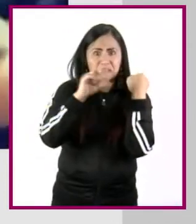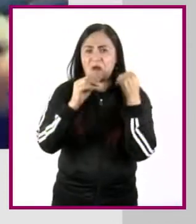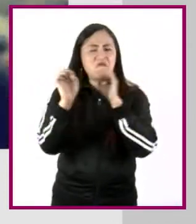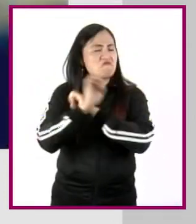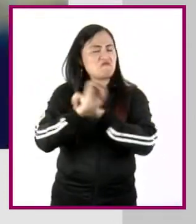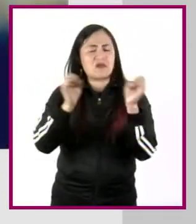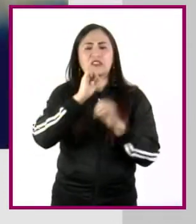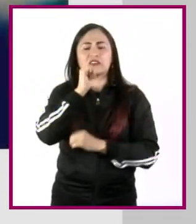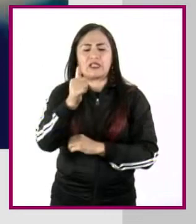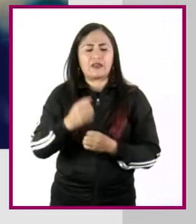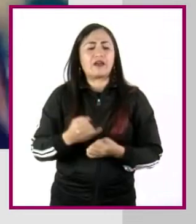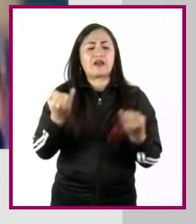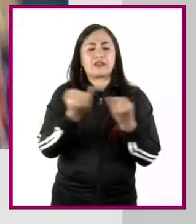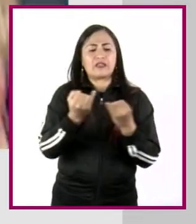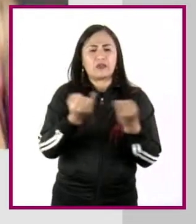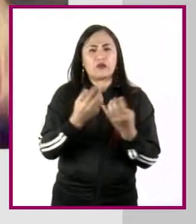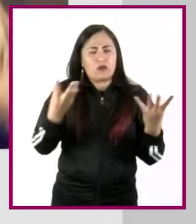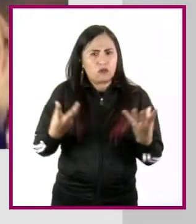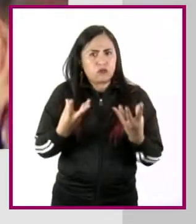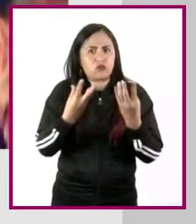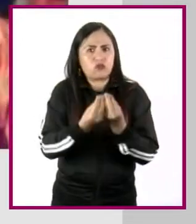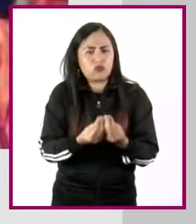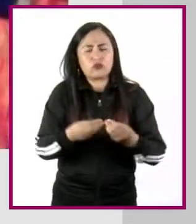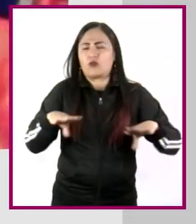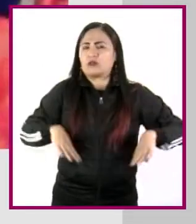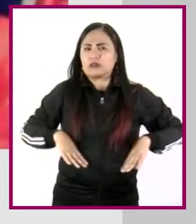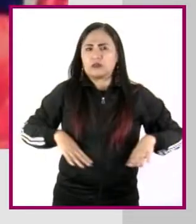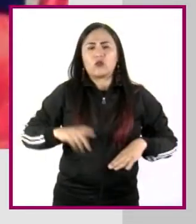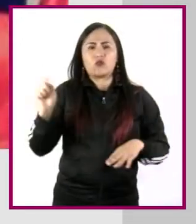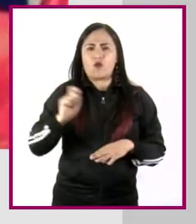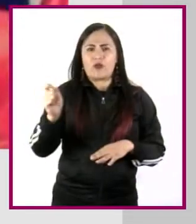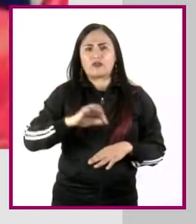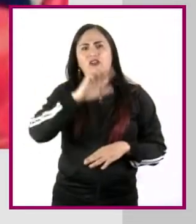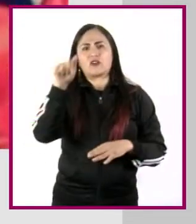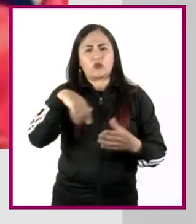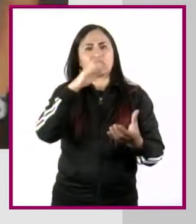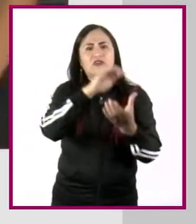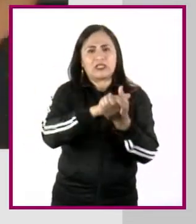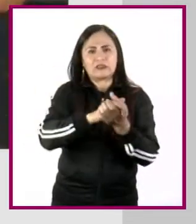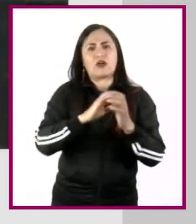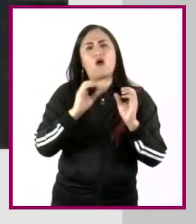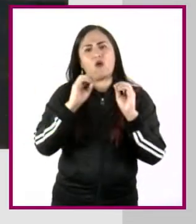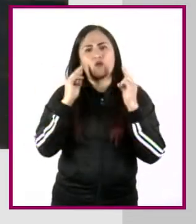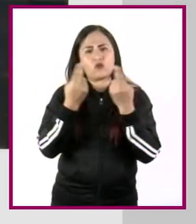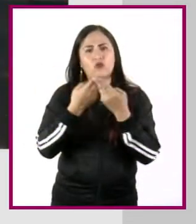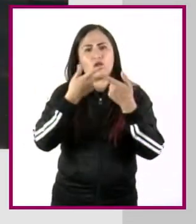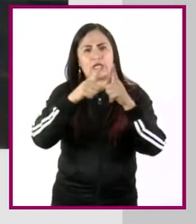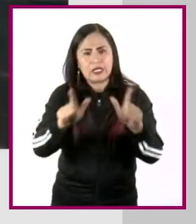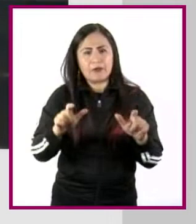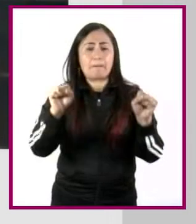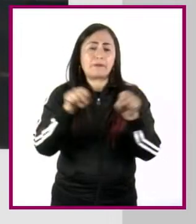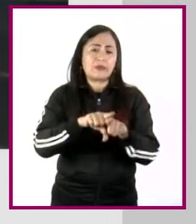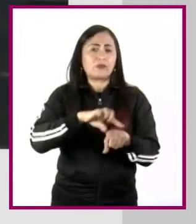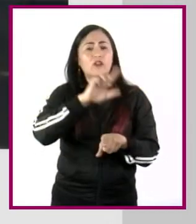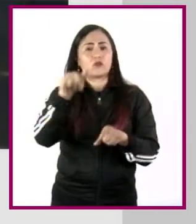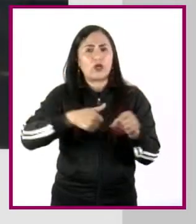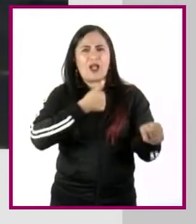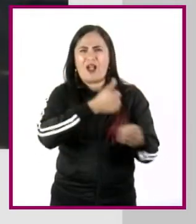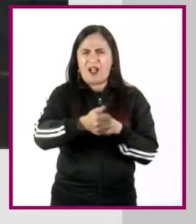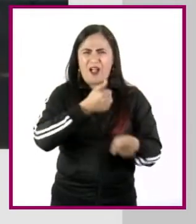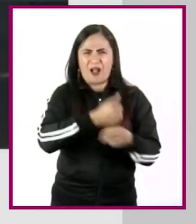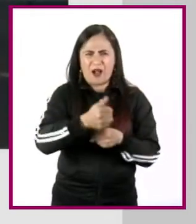que incentivan las uniones y los matrimonios entre adolescentes. Violencia de género, además de un carente acceso a métodos